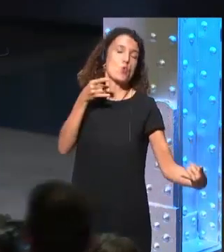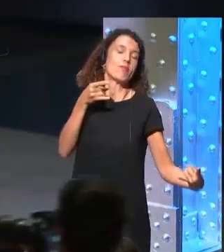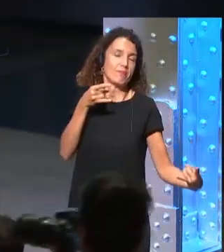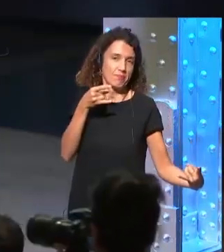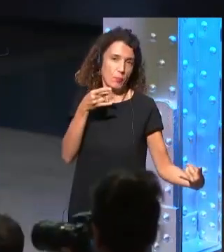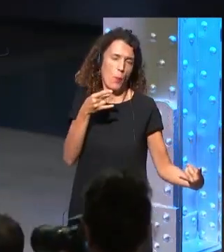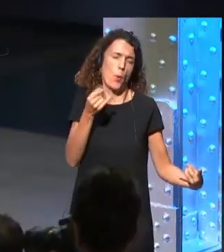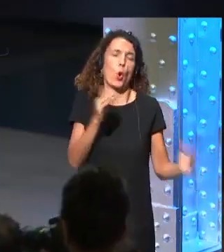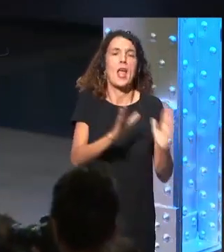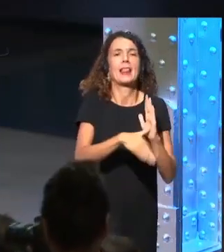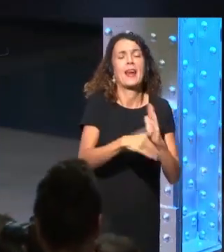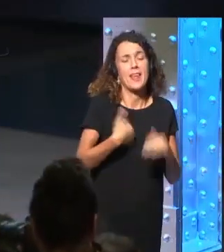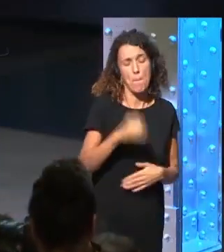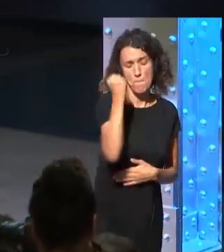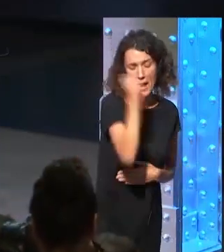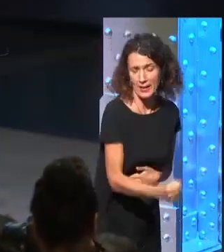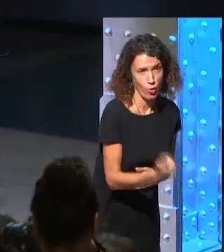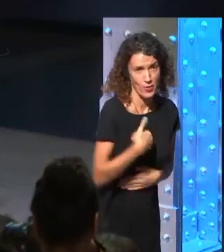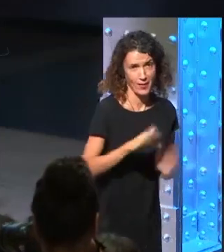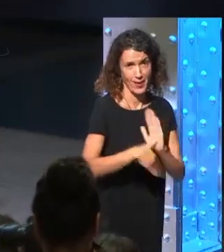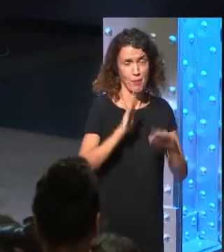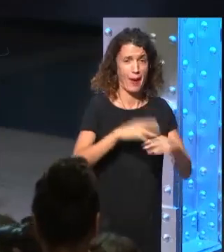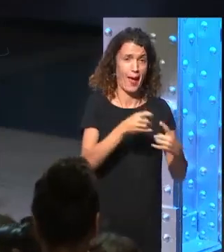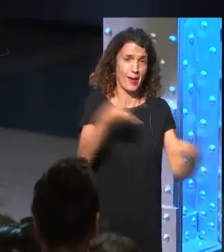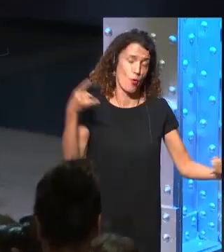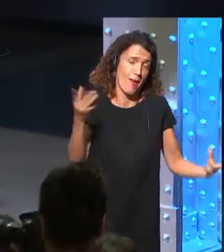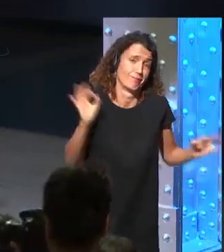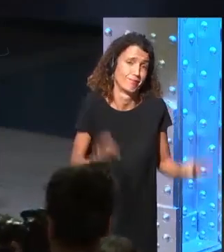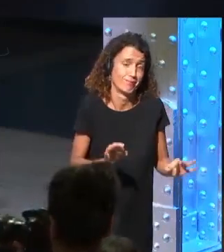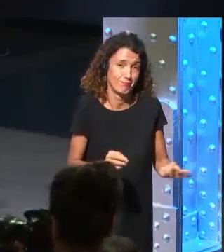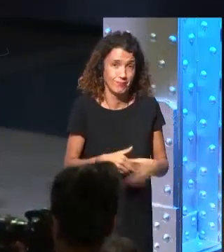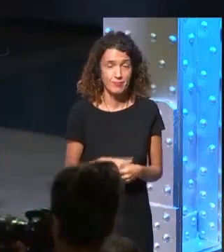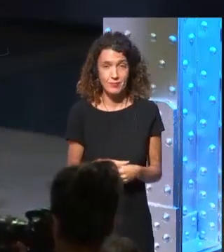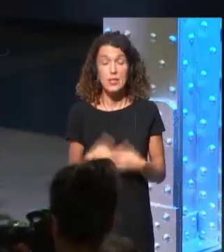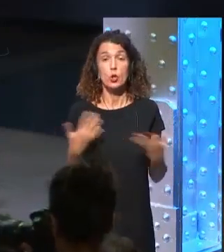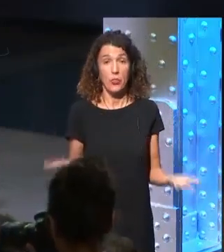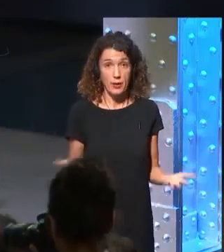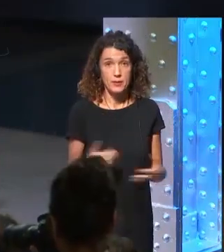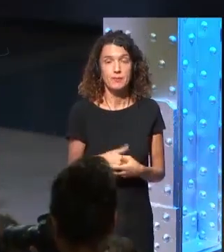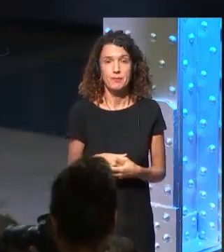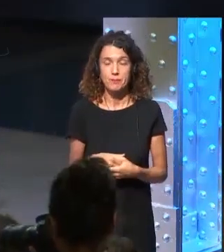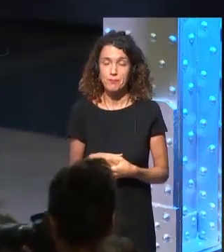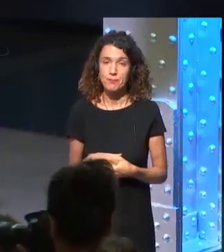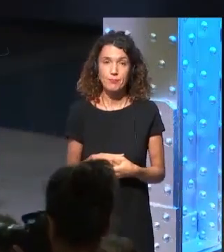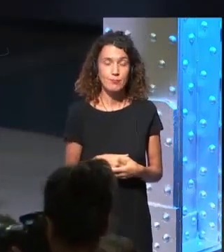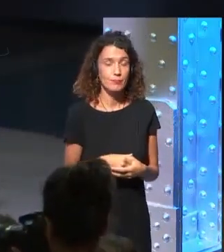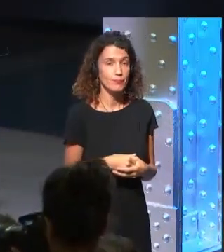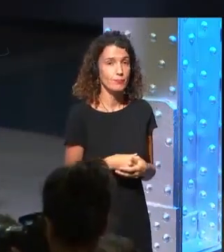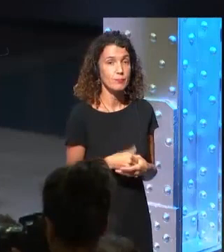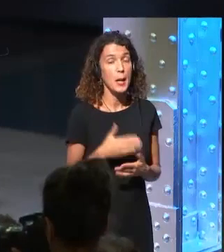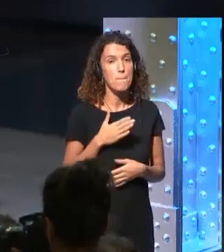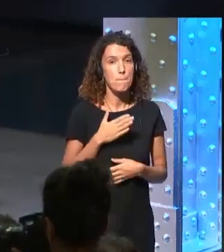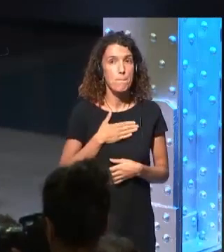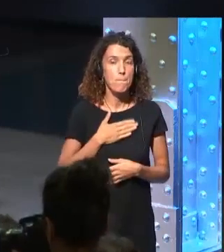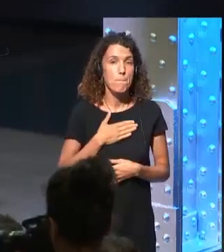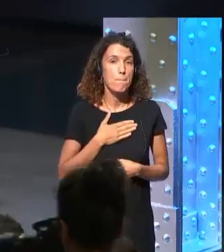Pero es demasiado tarde una vez que la ha matado, pero ya es tarde porque se la acaba de cargar. Entonces,